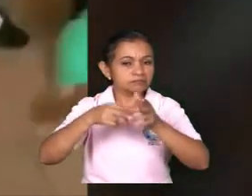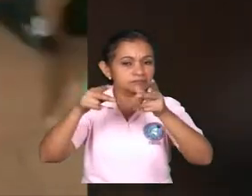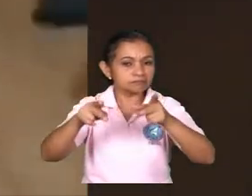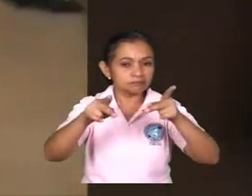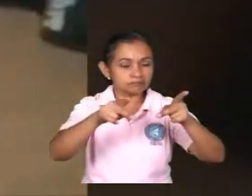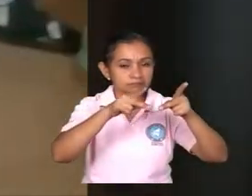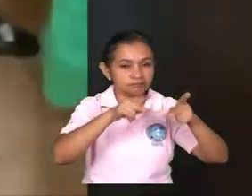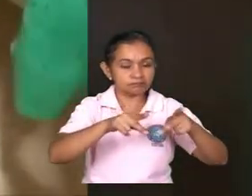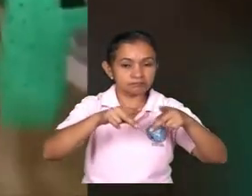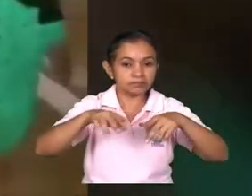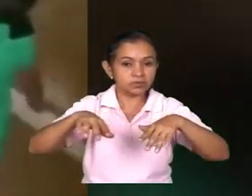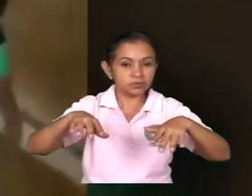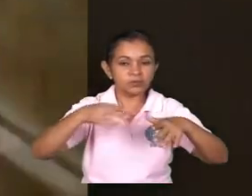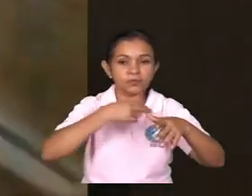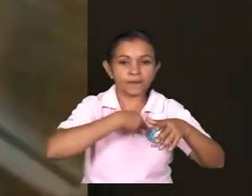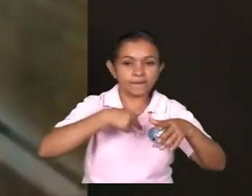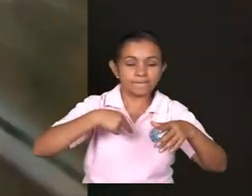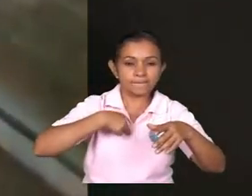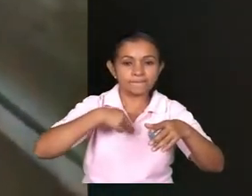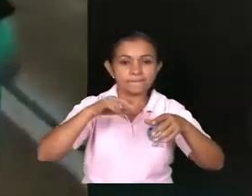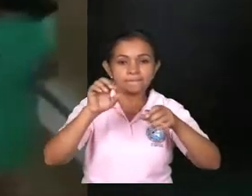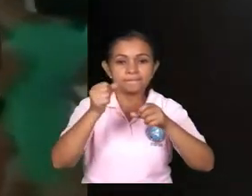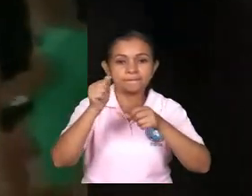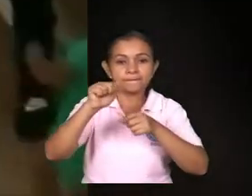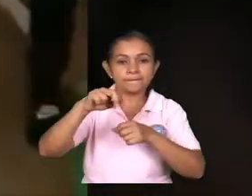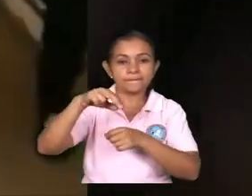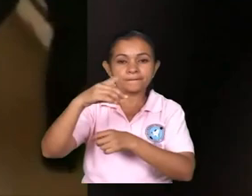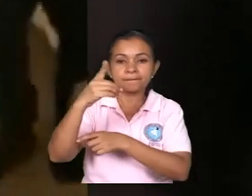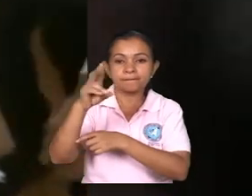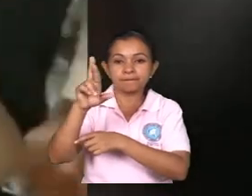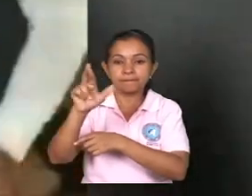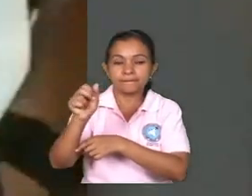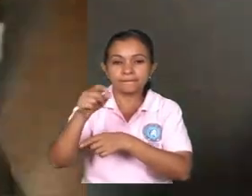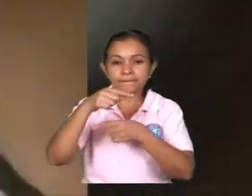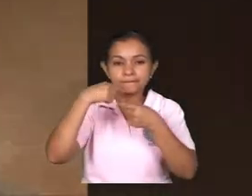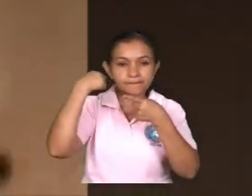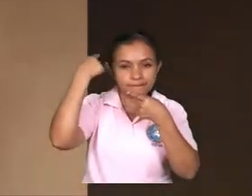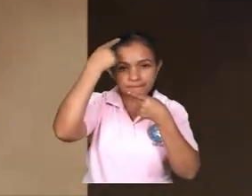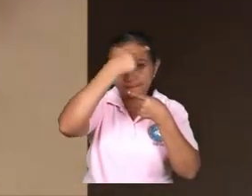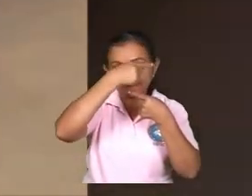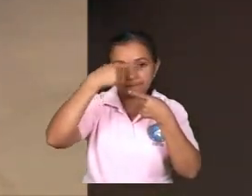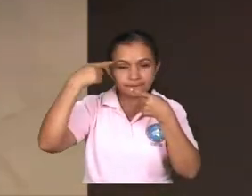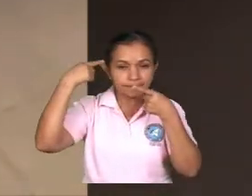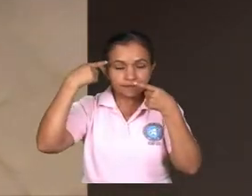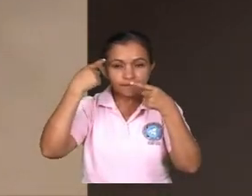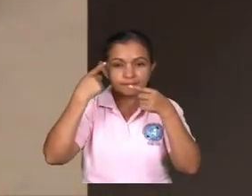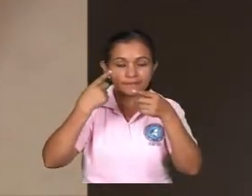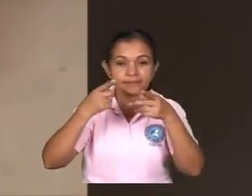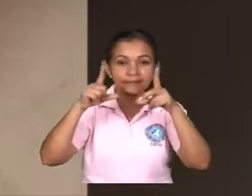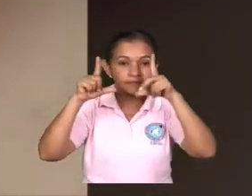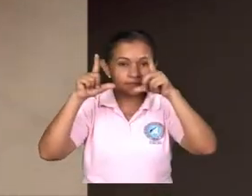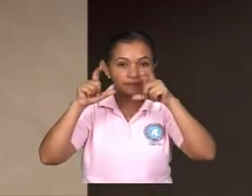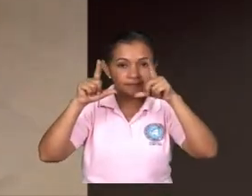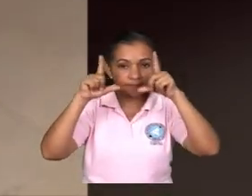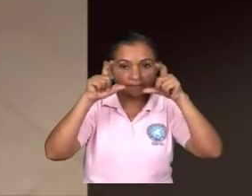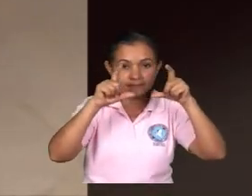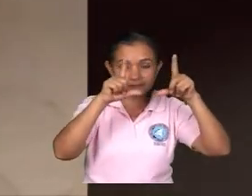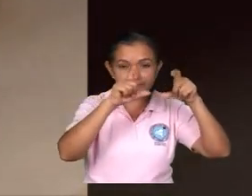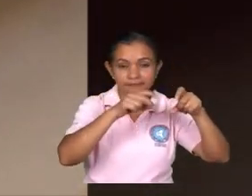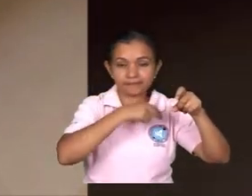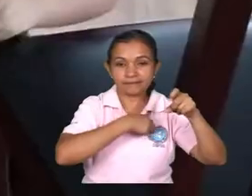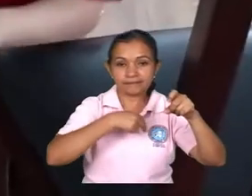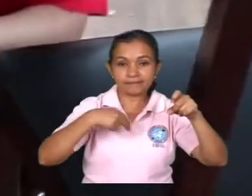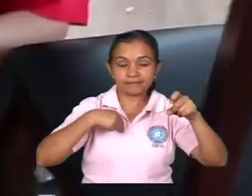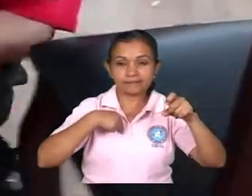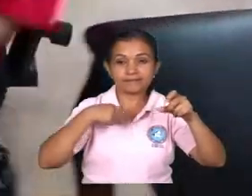personaje de Mallory, protagonizado por Sandra Bullock, con una venda en los ojos, y subir fotos y videos de la hazaña.